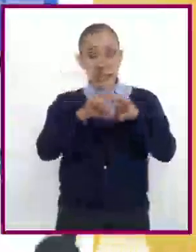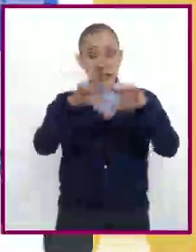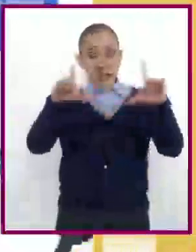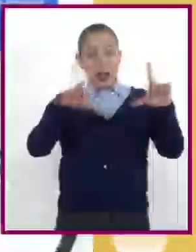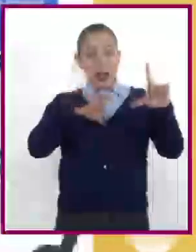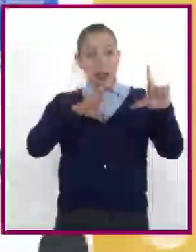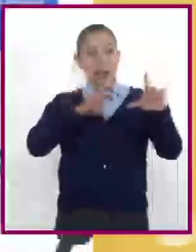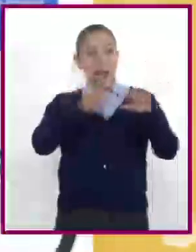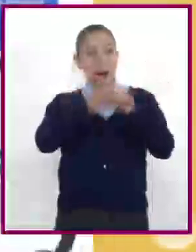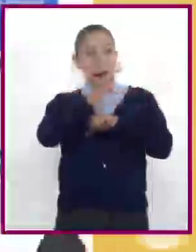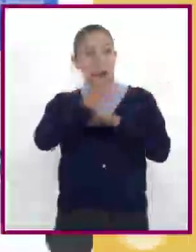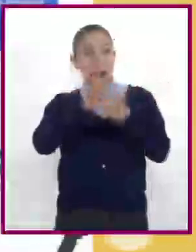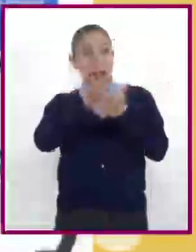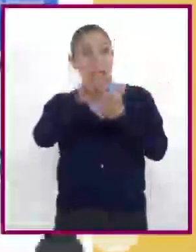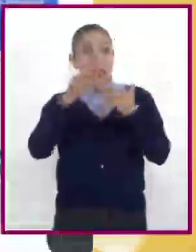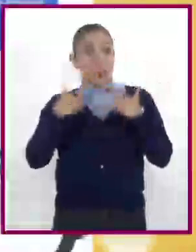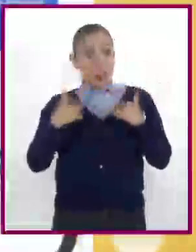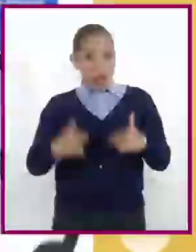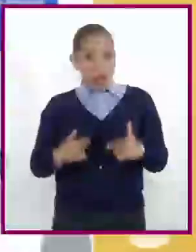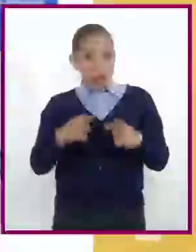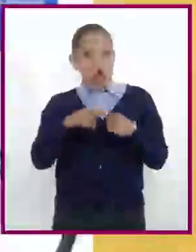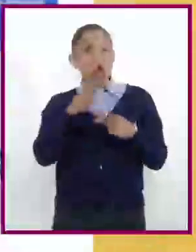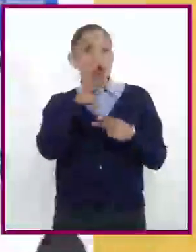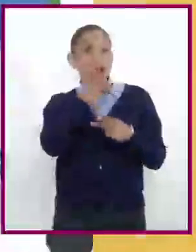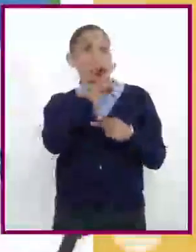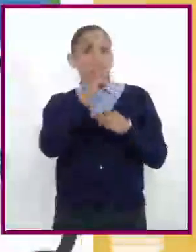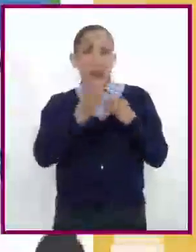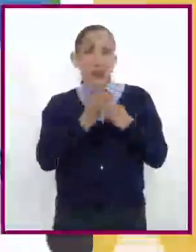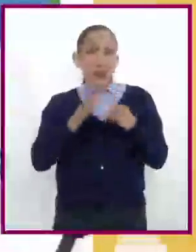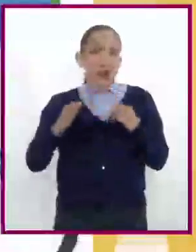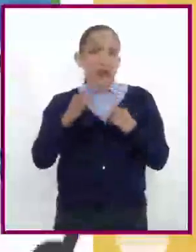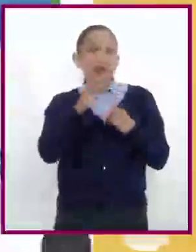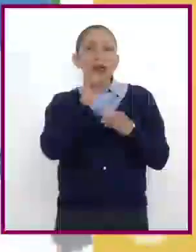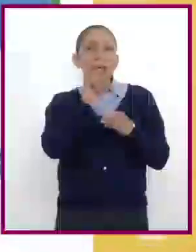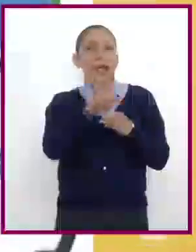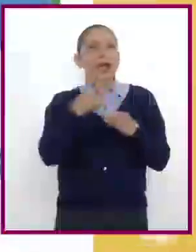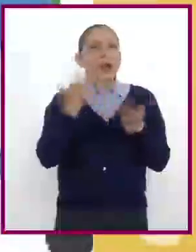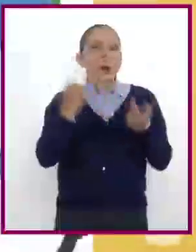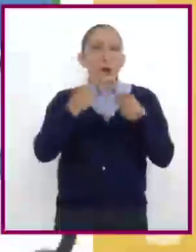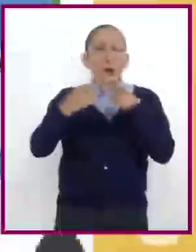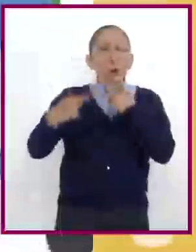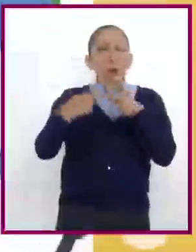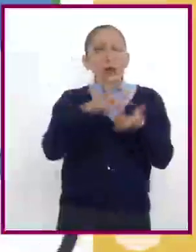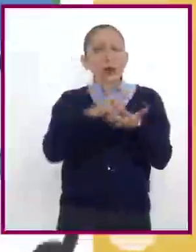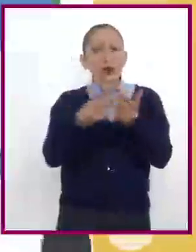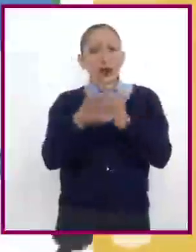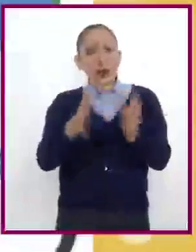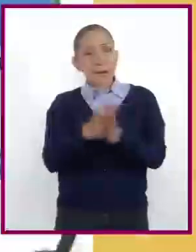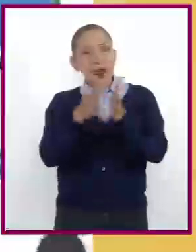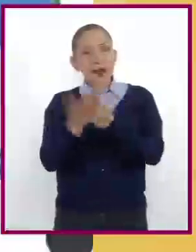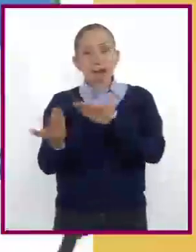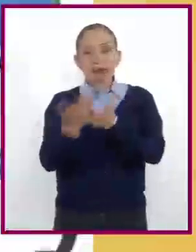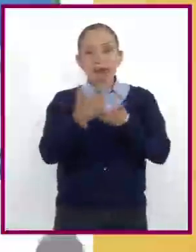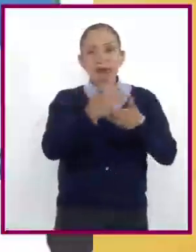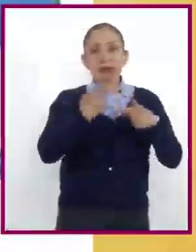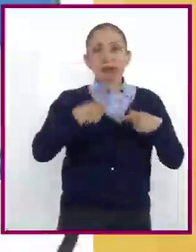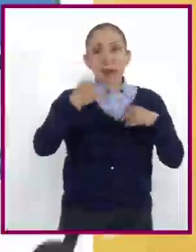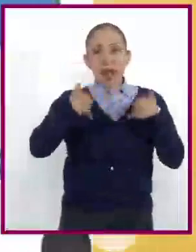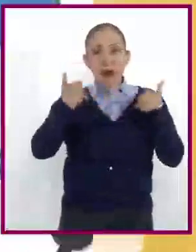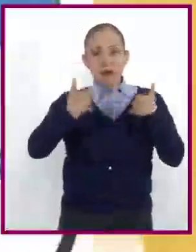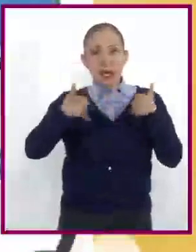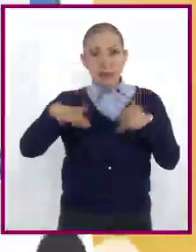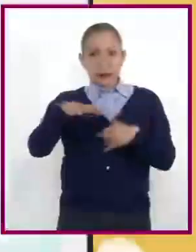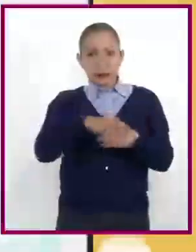encontrarás información sobre derechos humanos, noticias del mundo, así como debates y proyectos de participación ciudadana para